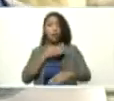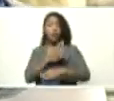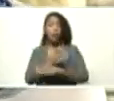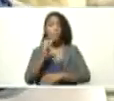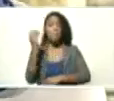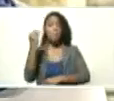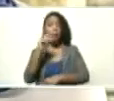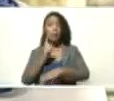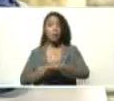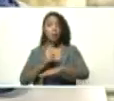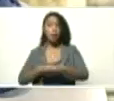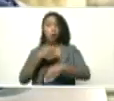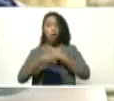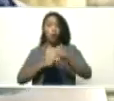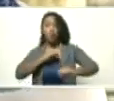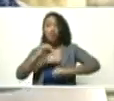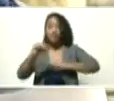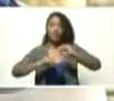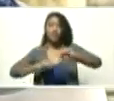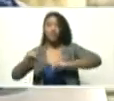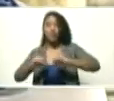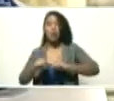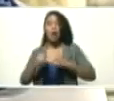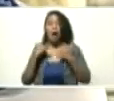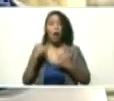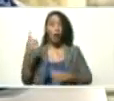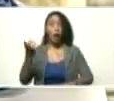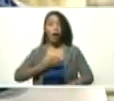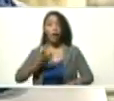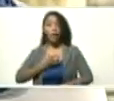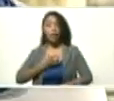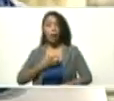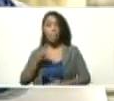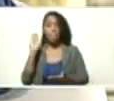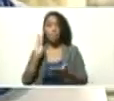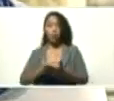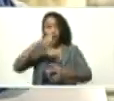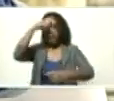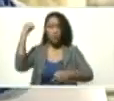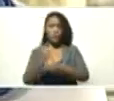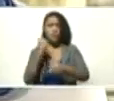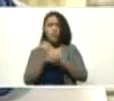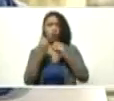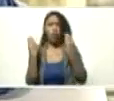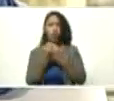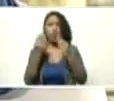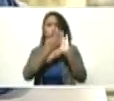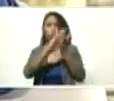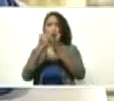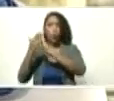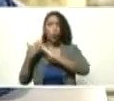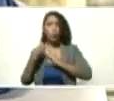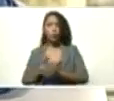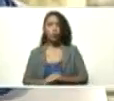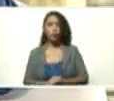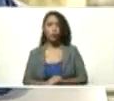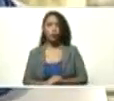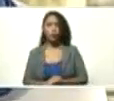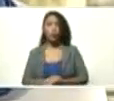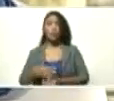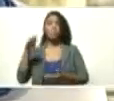tiempo. Carmen Teresa, ahora ya en la alcaldía allí posicionada, trabajando con las comunidades, tienes